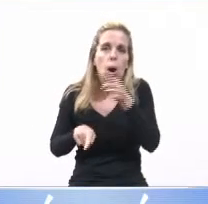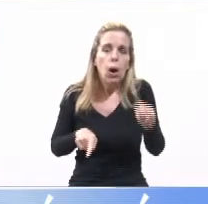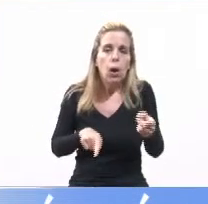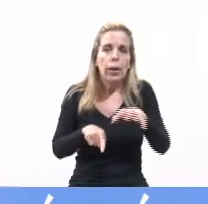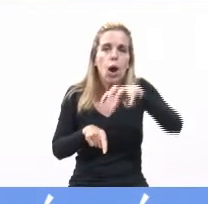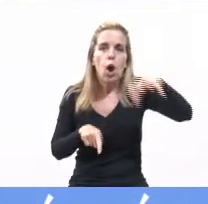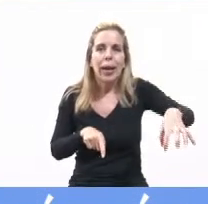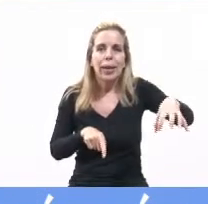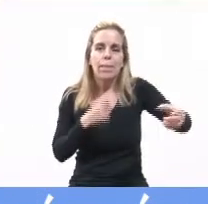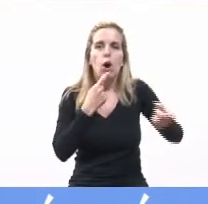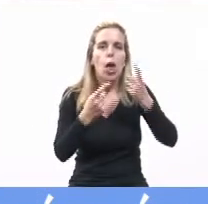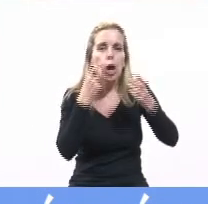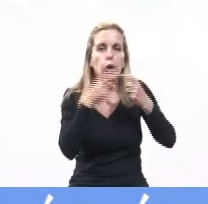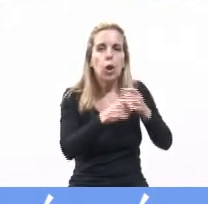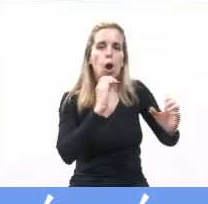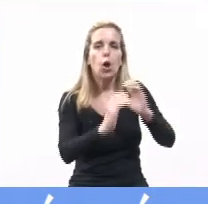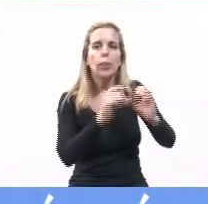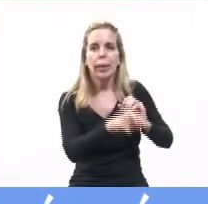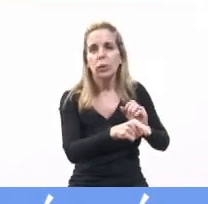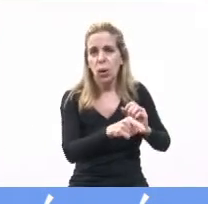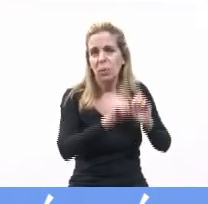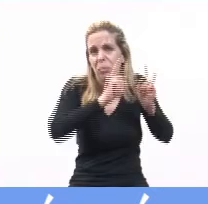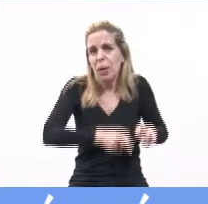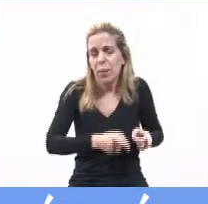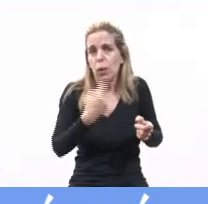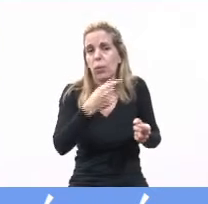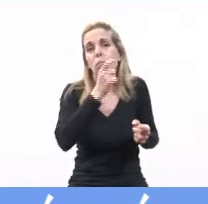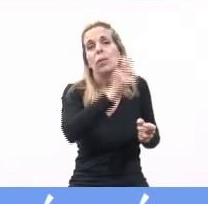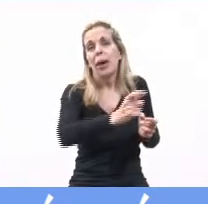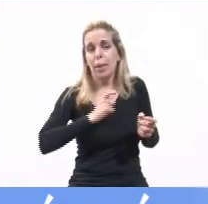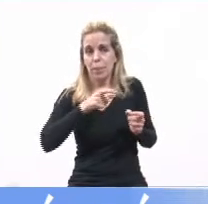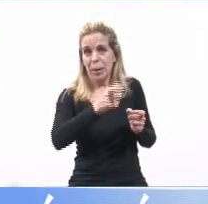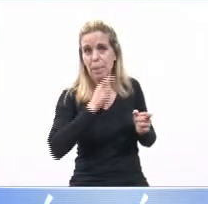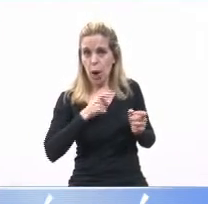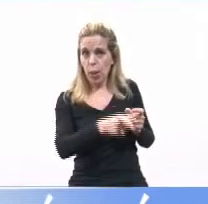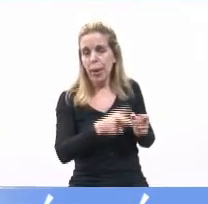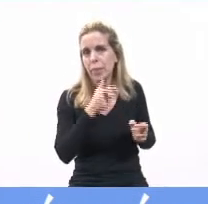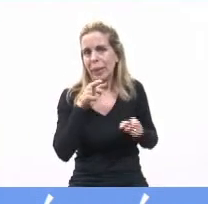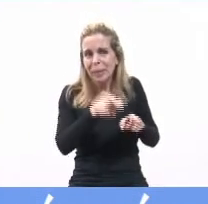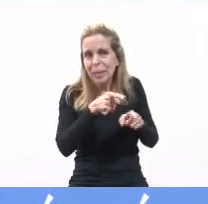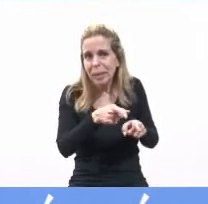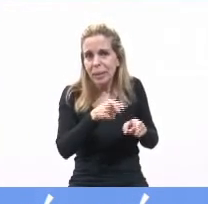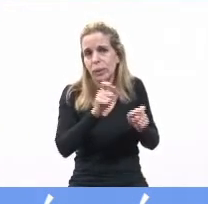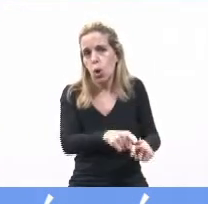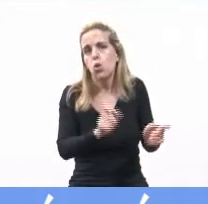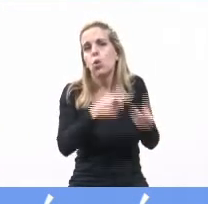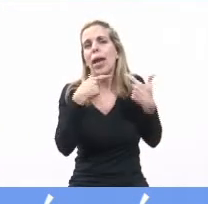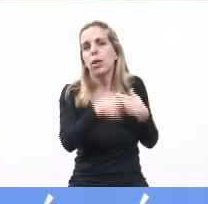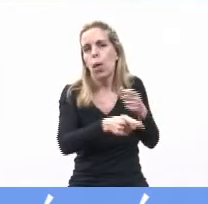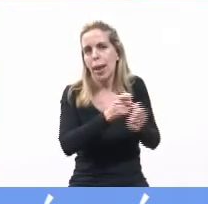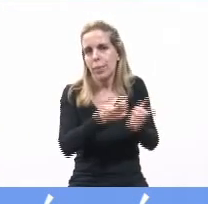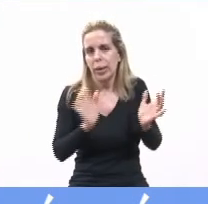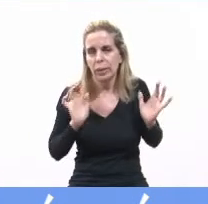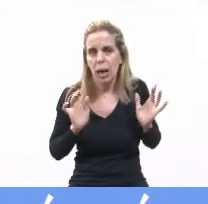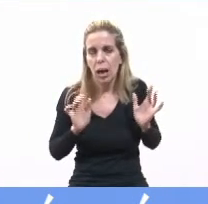con el organismo de control de las comunicaciones. Al final, cuando responden, parece que fuera el concesionario que estuviera